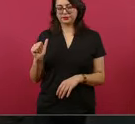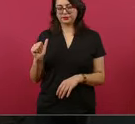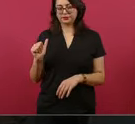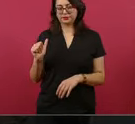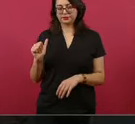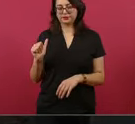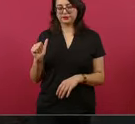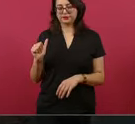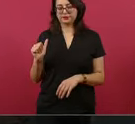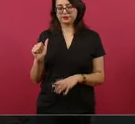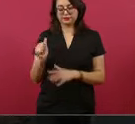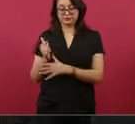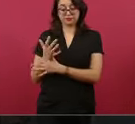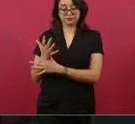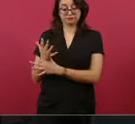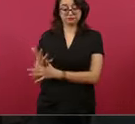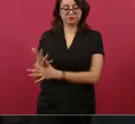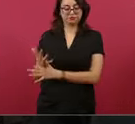decía que